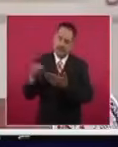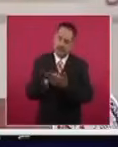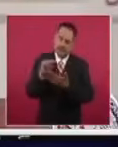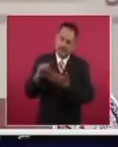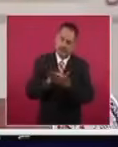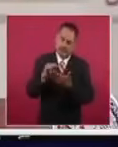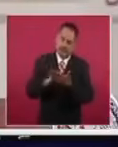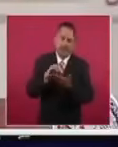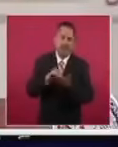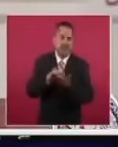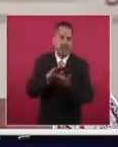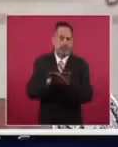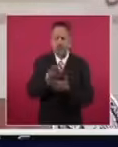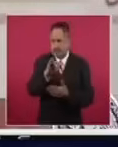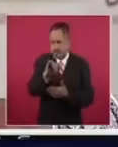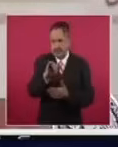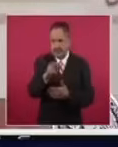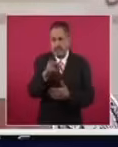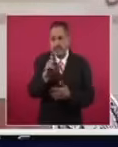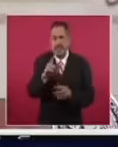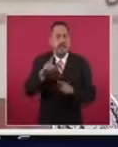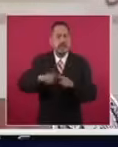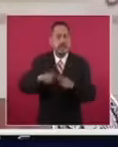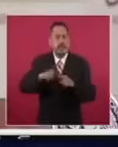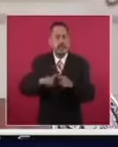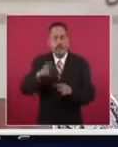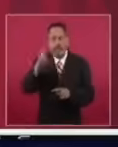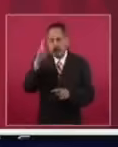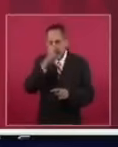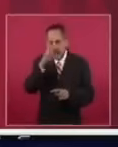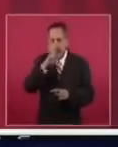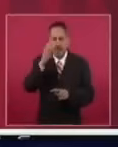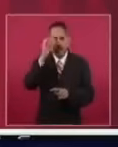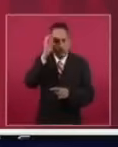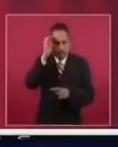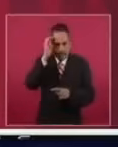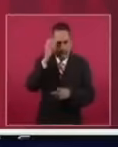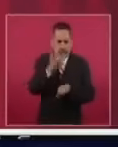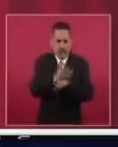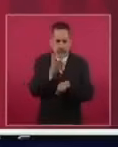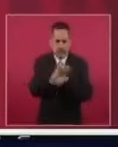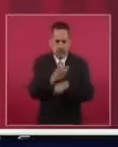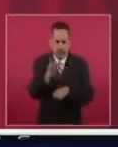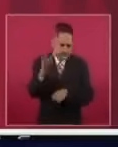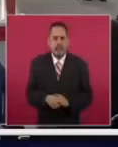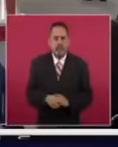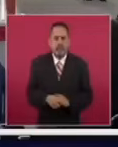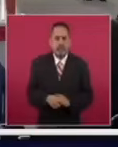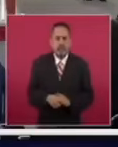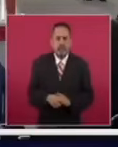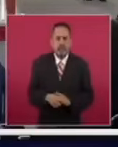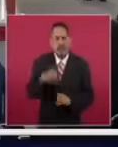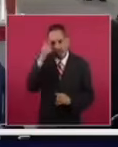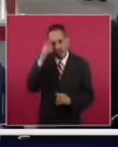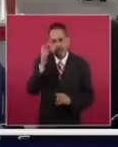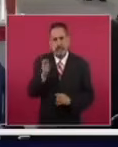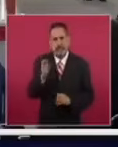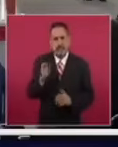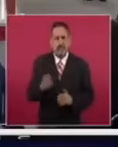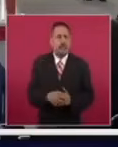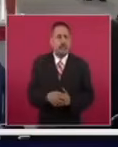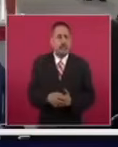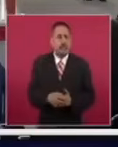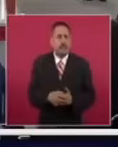suscriban principalmente Rusia China y Estados Unidos para que